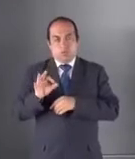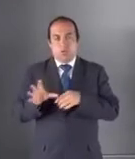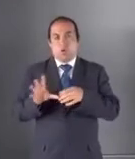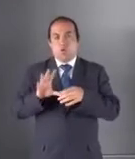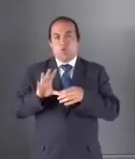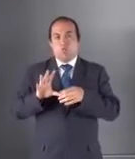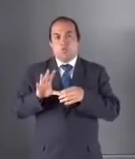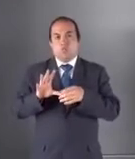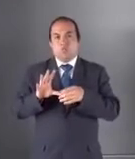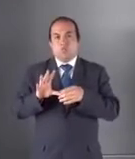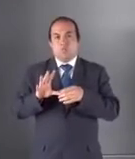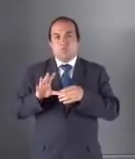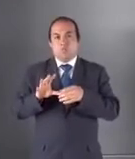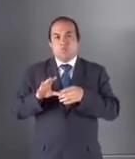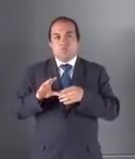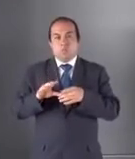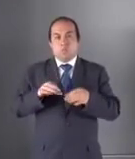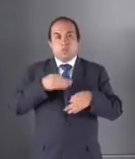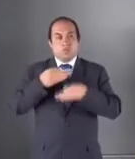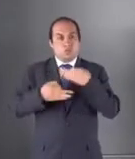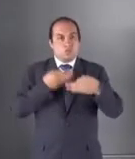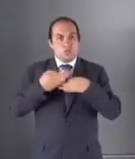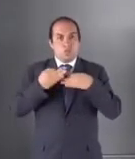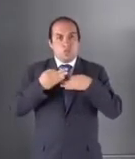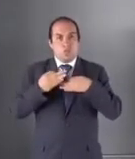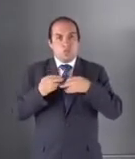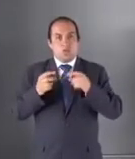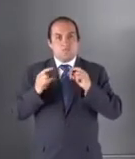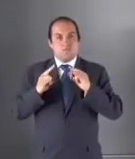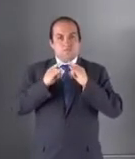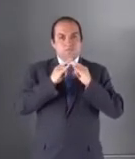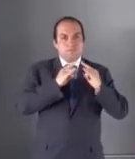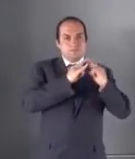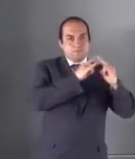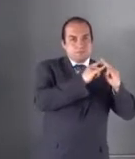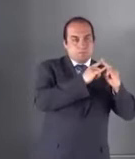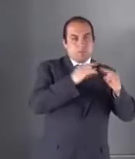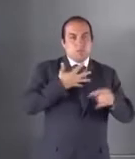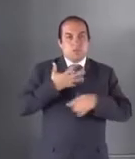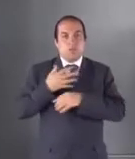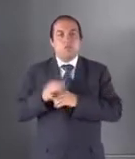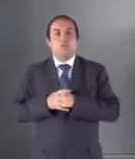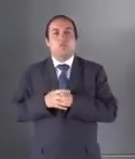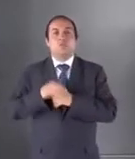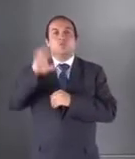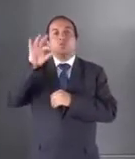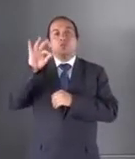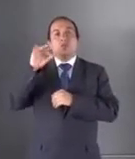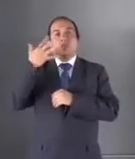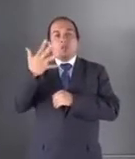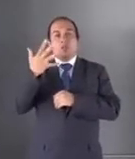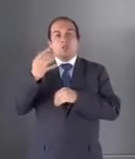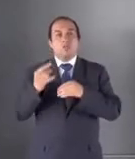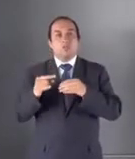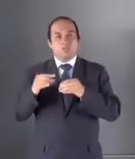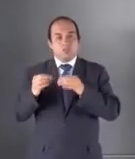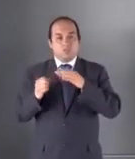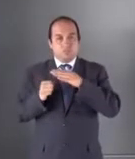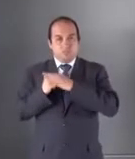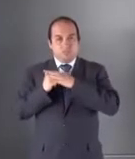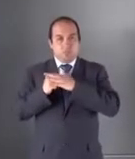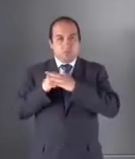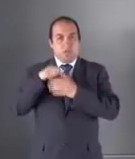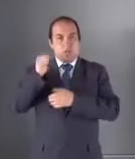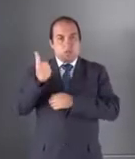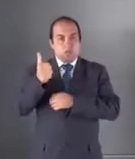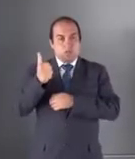de las 62 torres que tenemos, 45 ya están montadas y el resto se